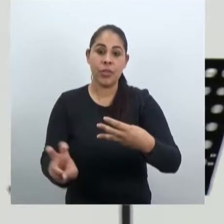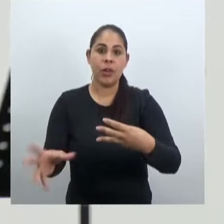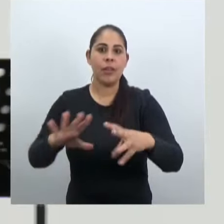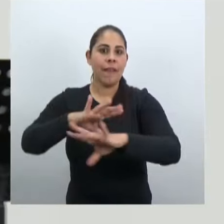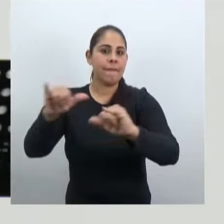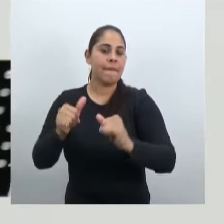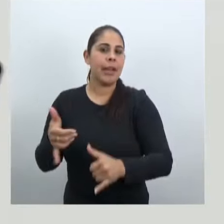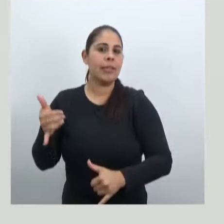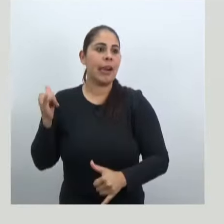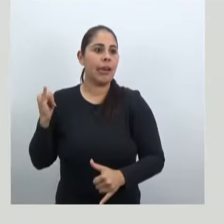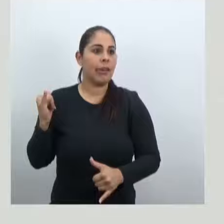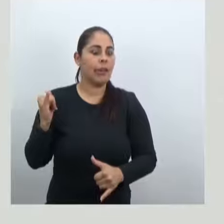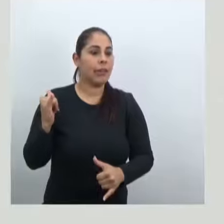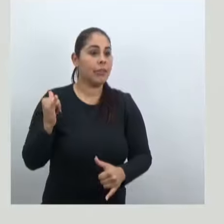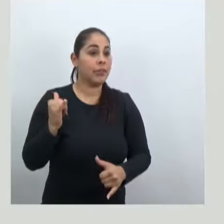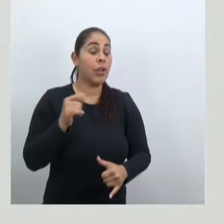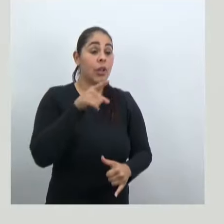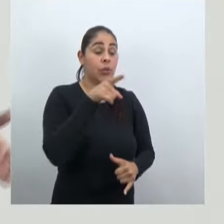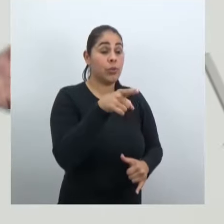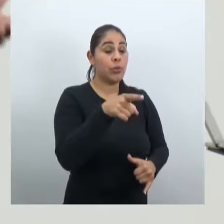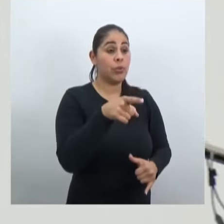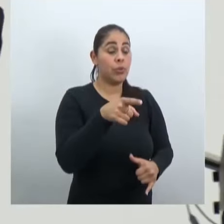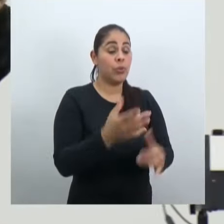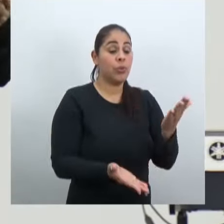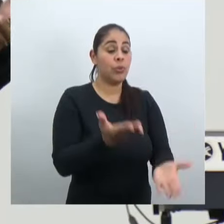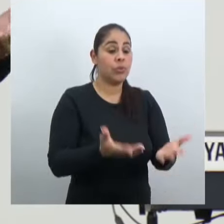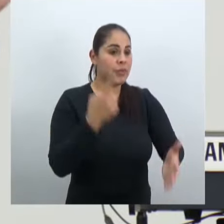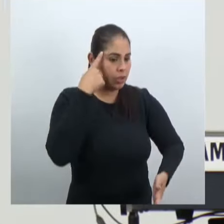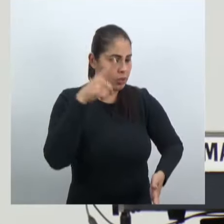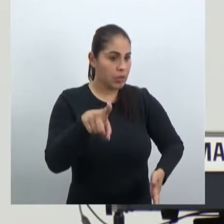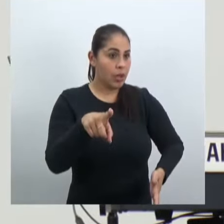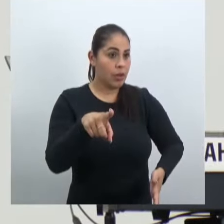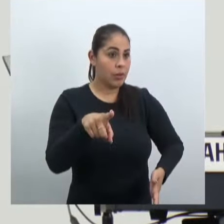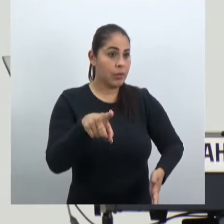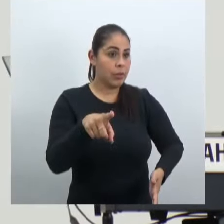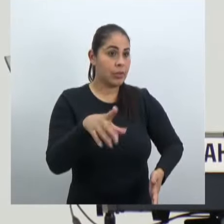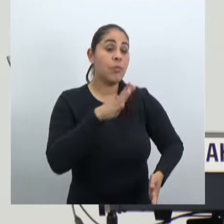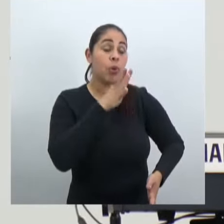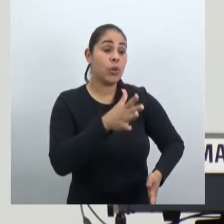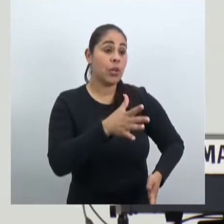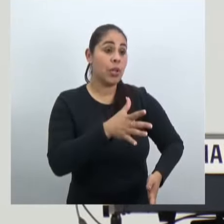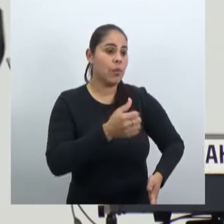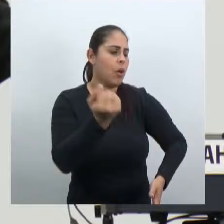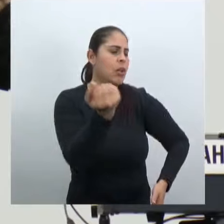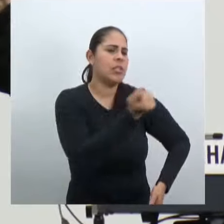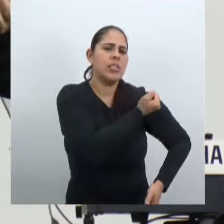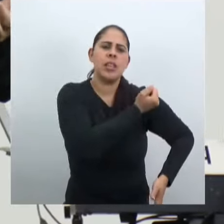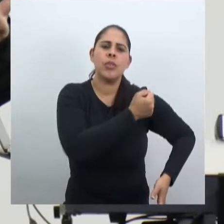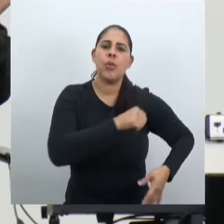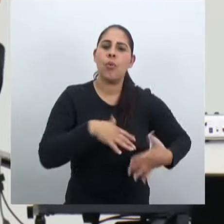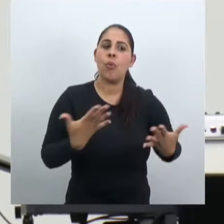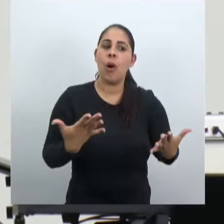que estás justificado? La paz es el sello que algo de